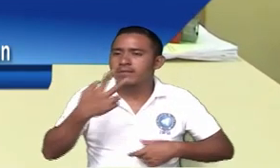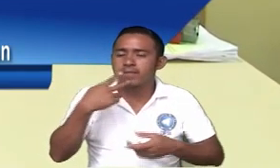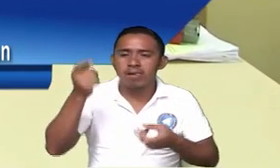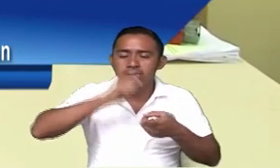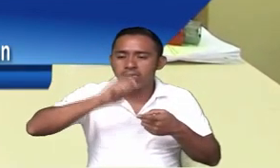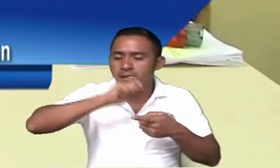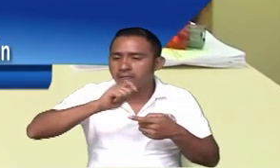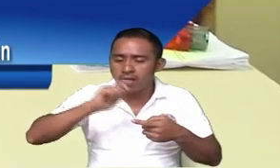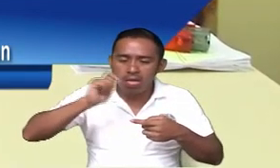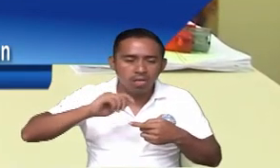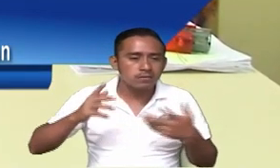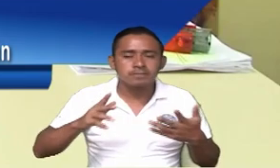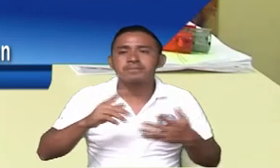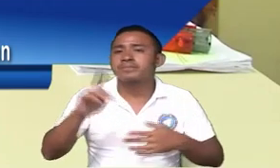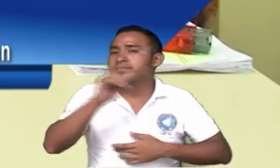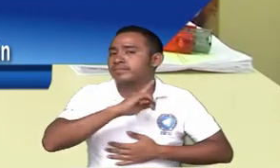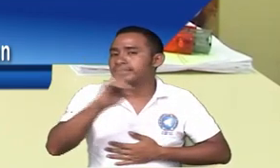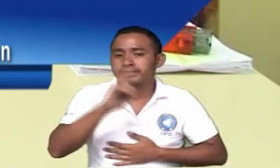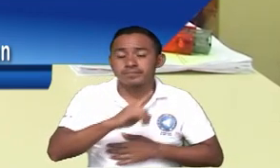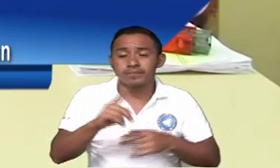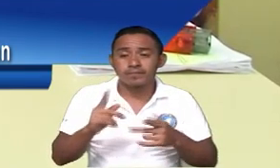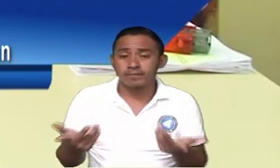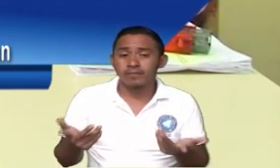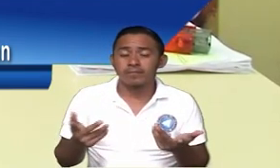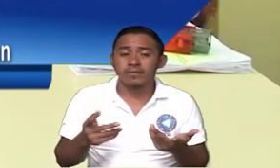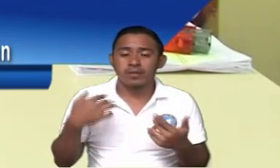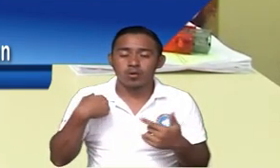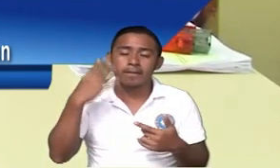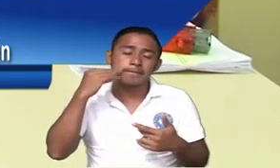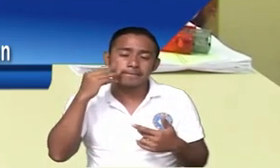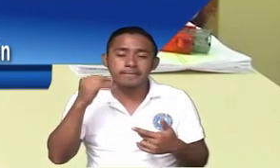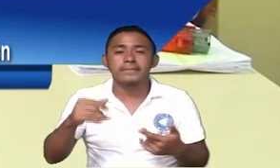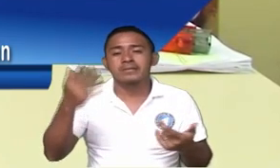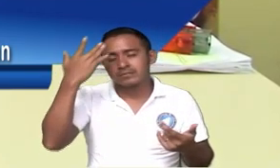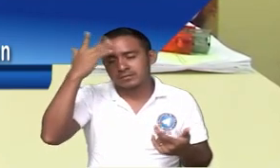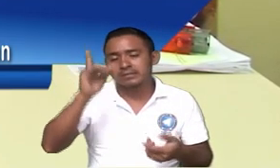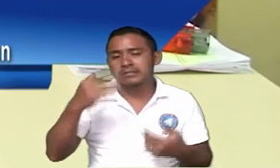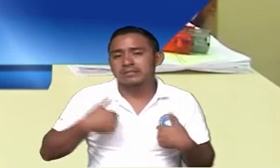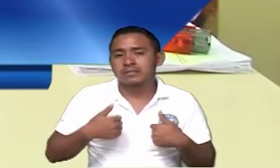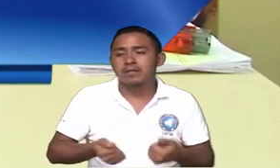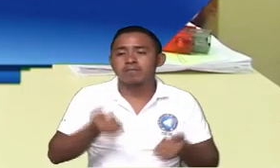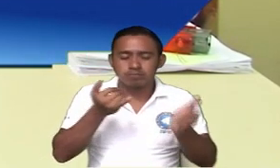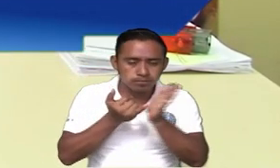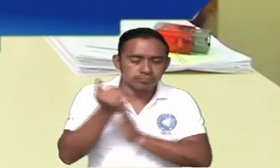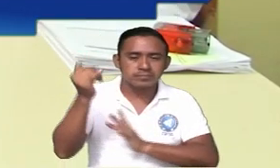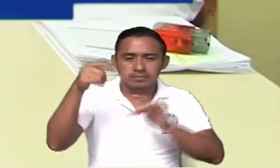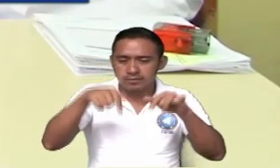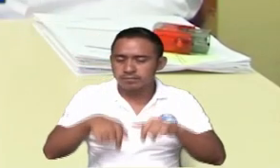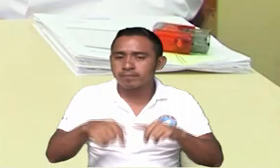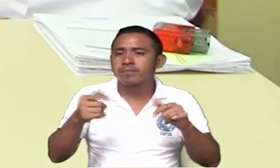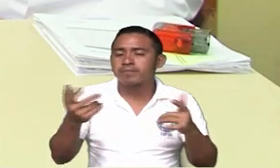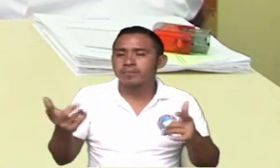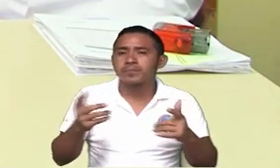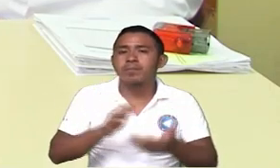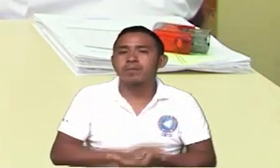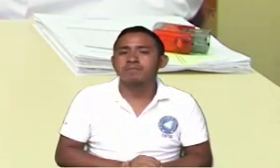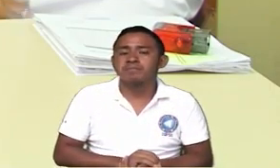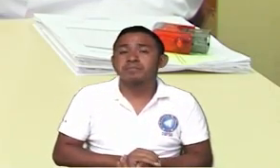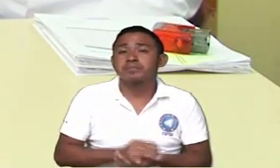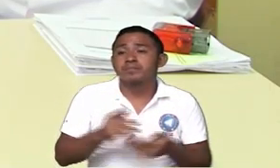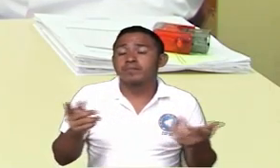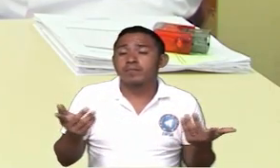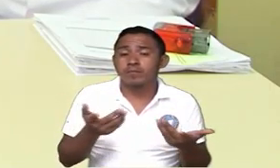lengua. Pero nosotros que pues somos los profesionales de la salud, pues tenemos que investigar mediante la historia clínica